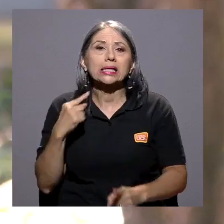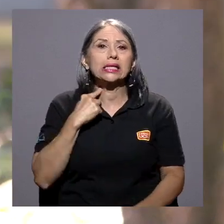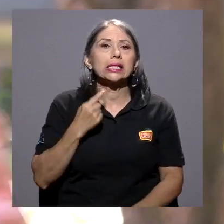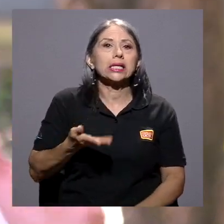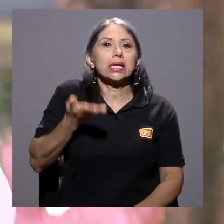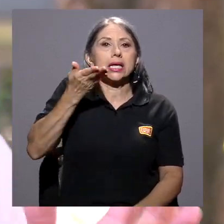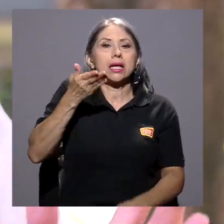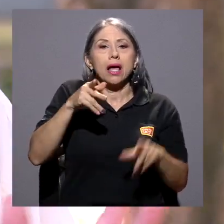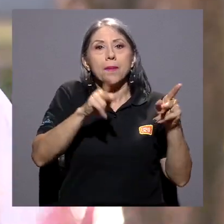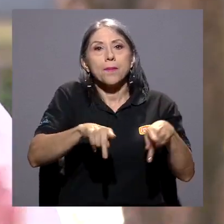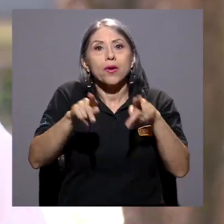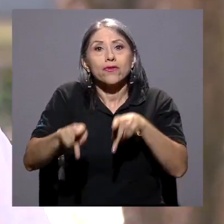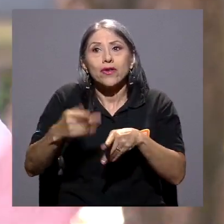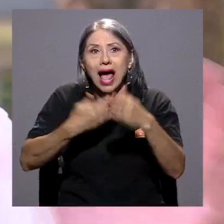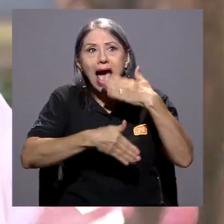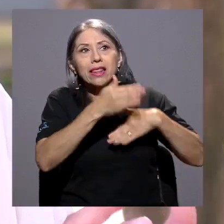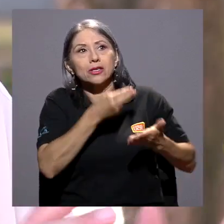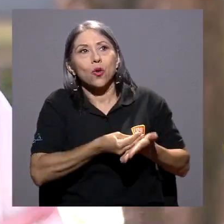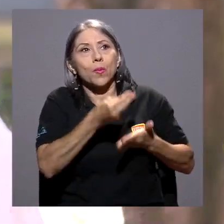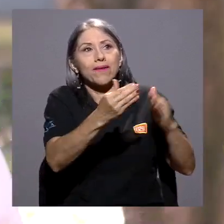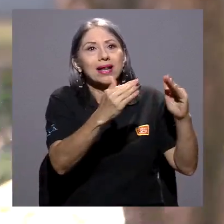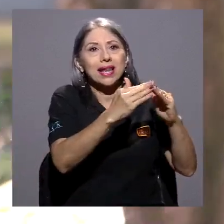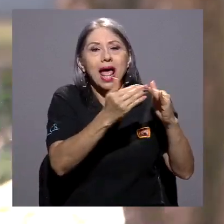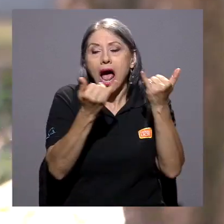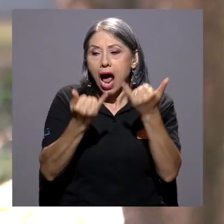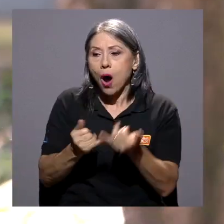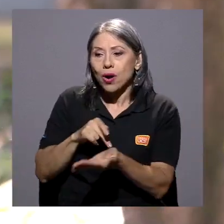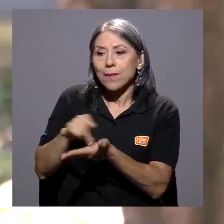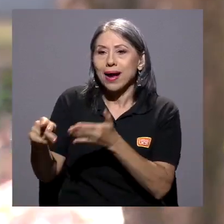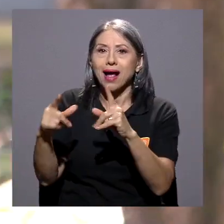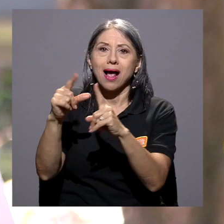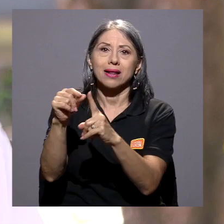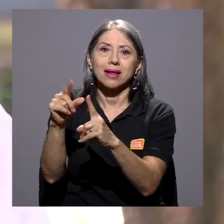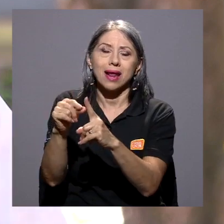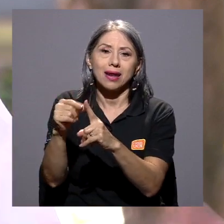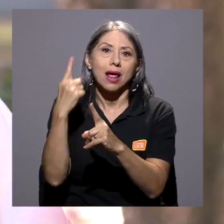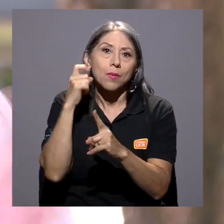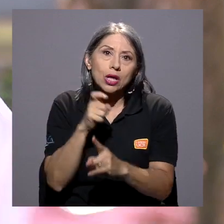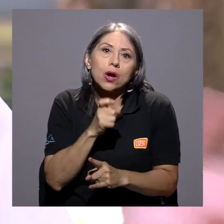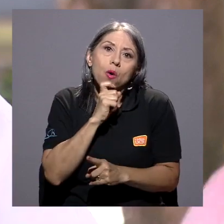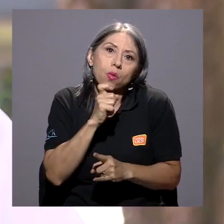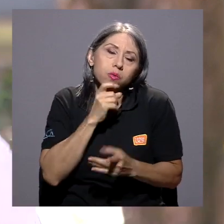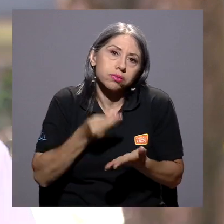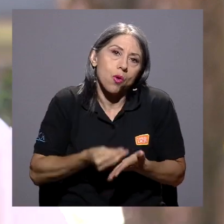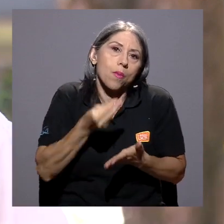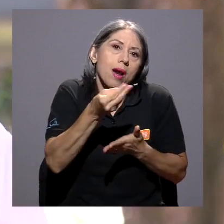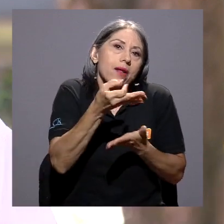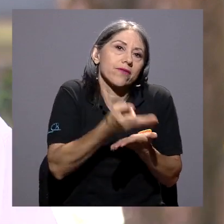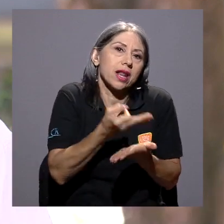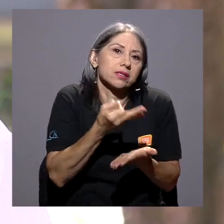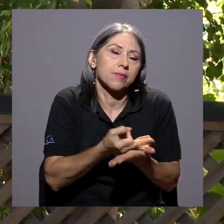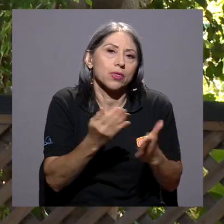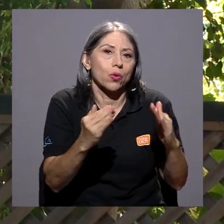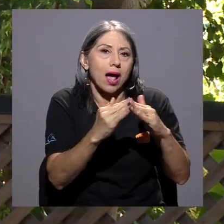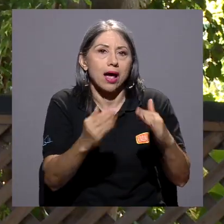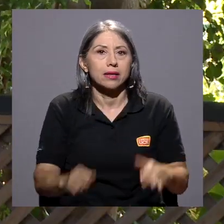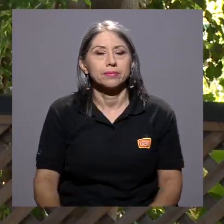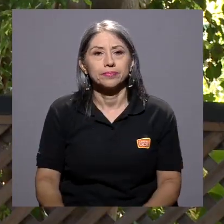alquileres, porque la población ha tenido que pasar de comprar una vivienda a alquilarla, producto de lo que cuesta básicamente financiarse.